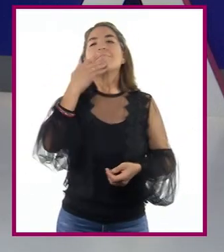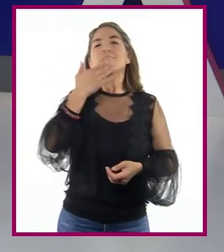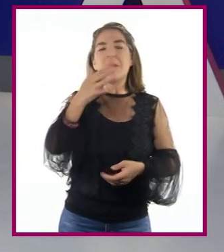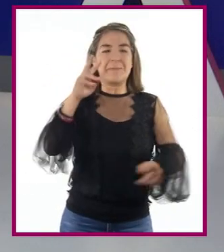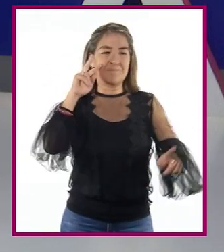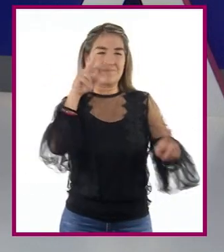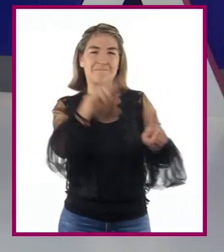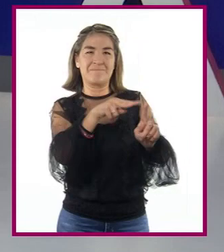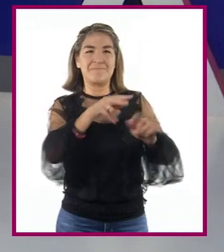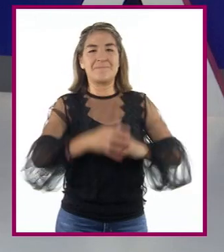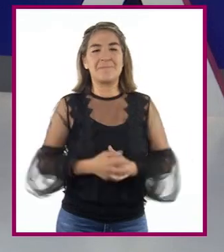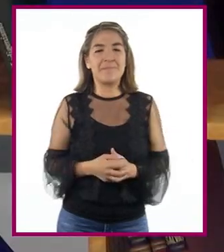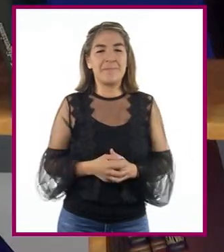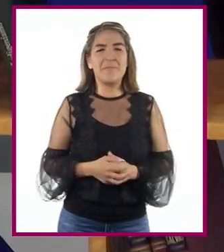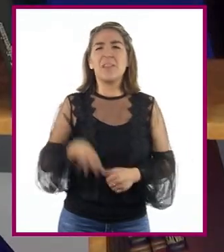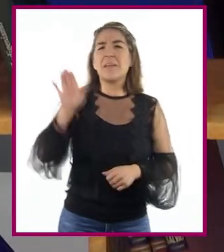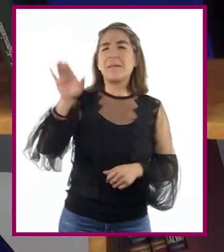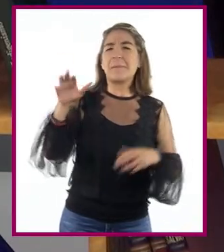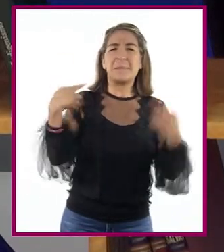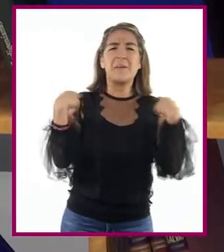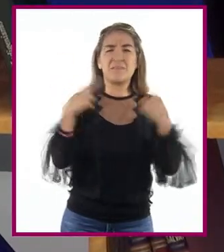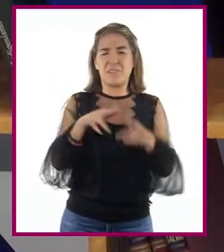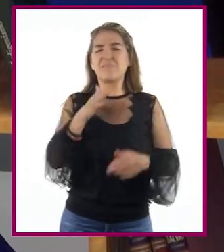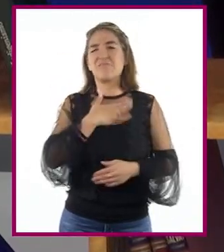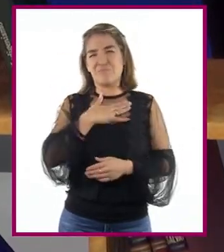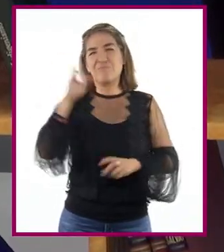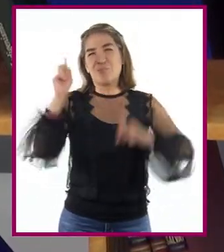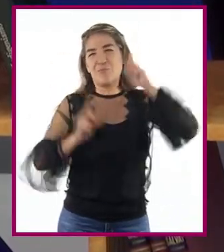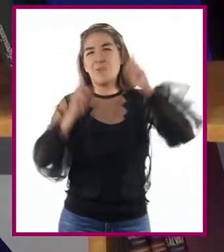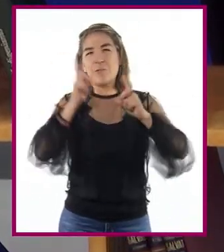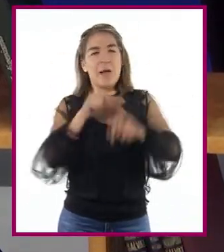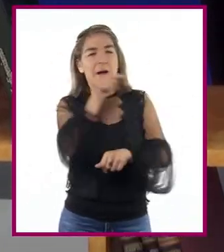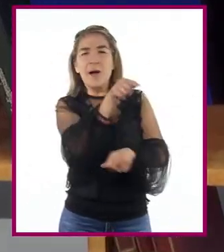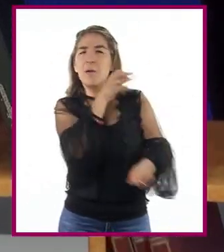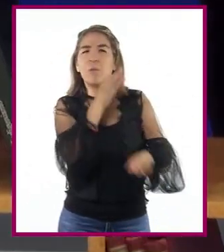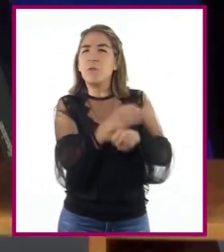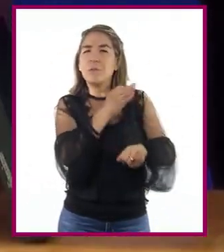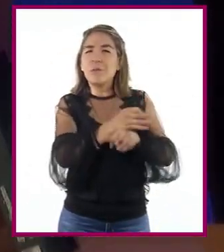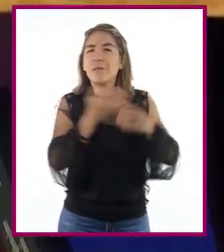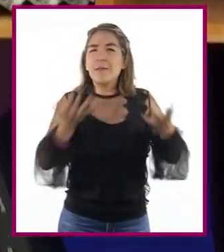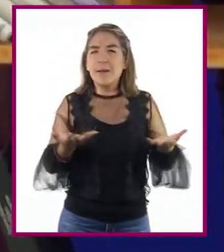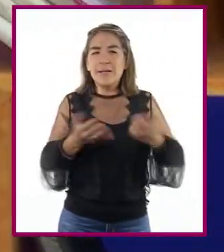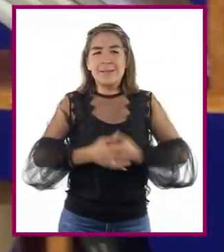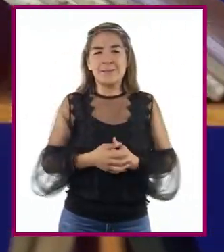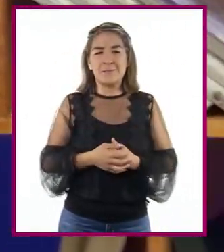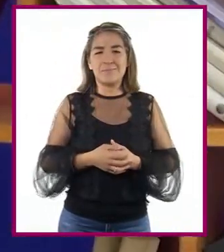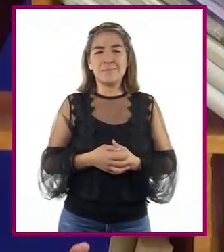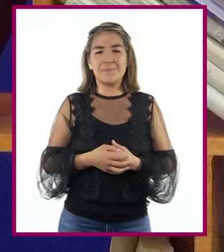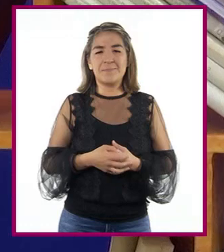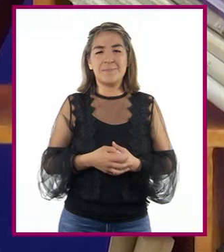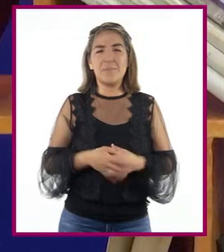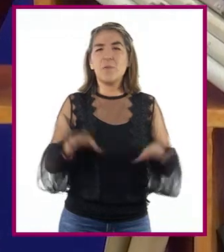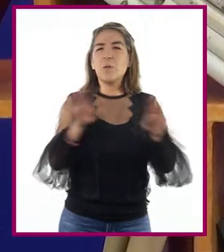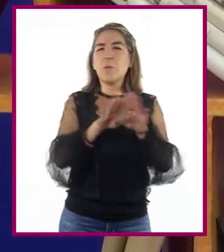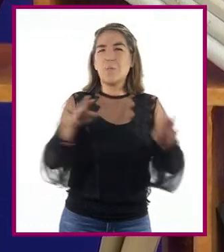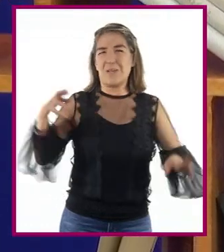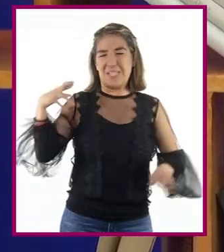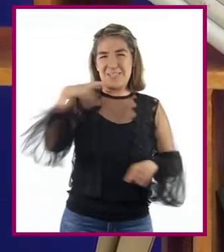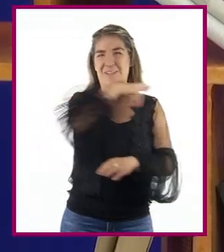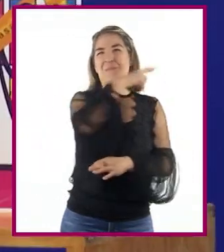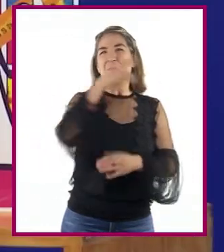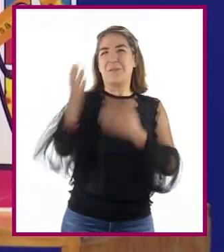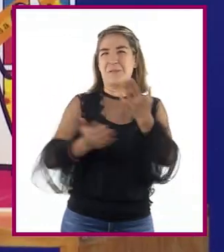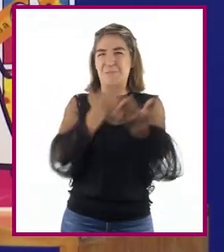dirige. Oiga, profesora, tengo una duda. En este caso, ¿no fue muy pronto para pedir una